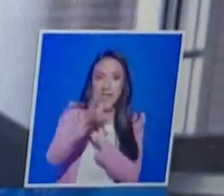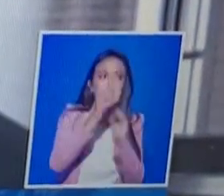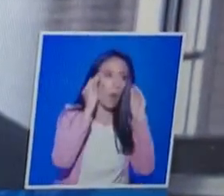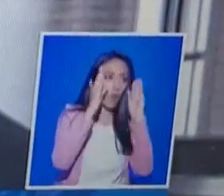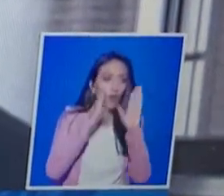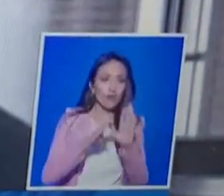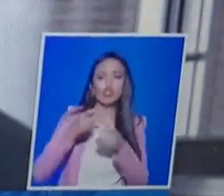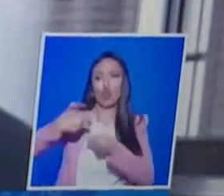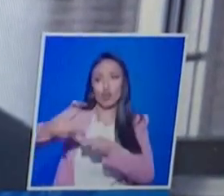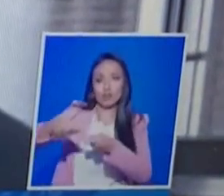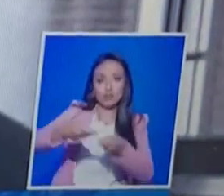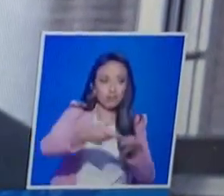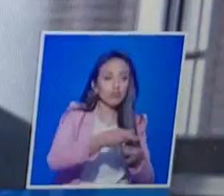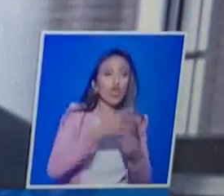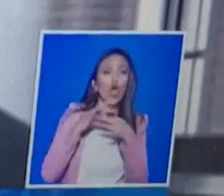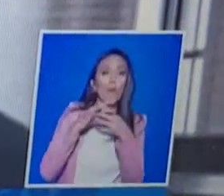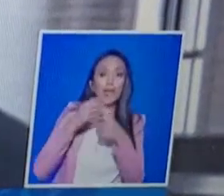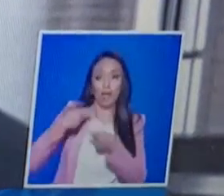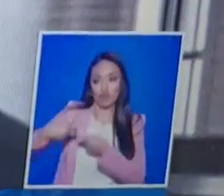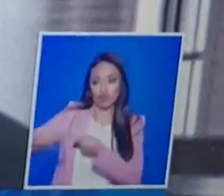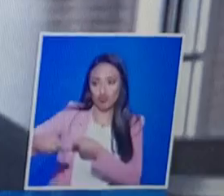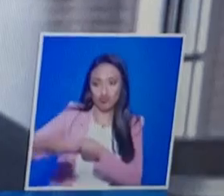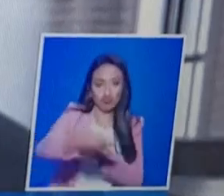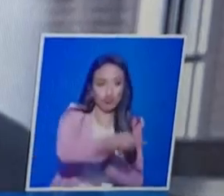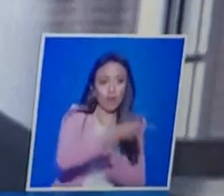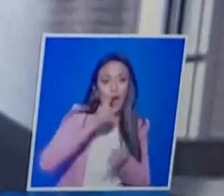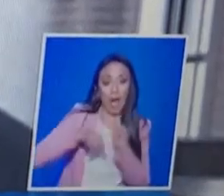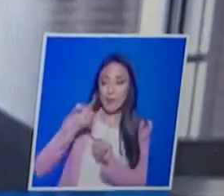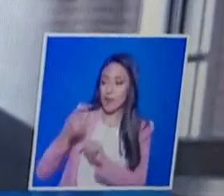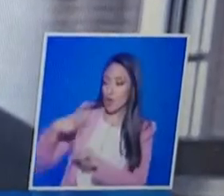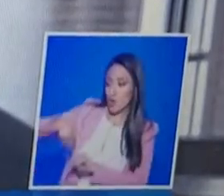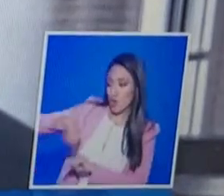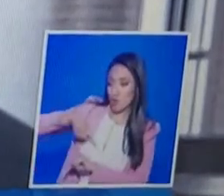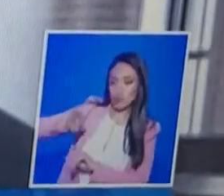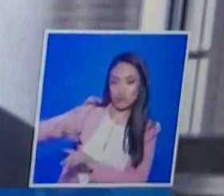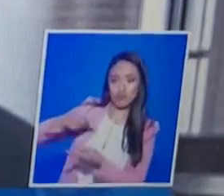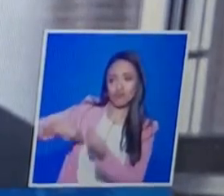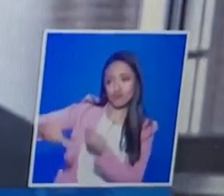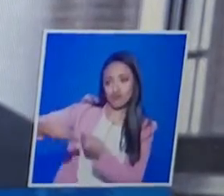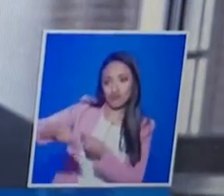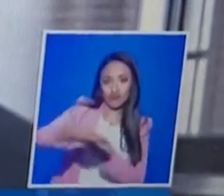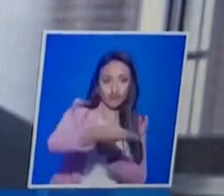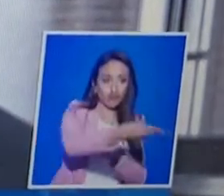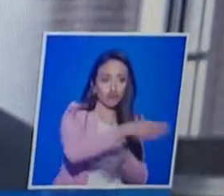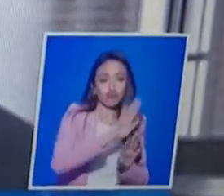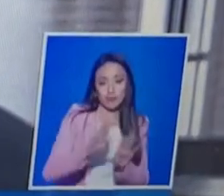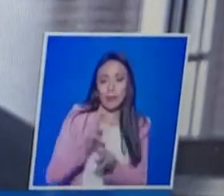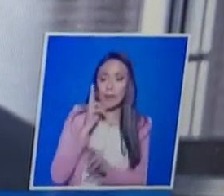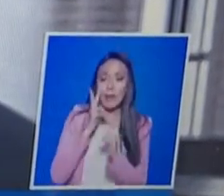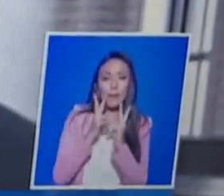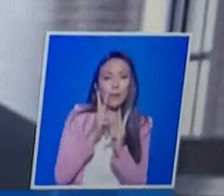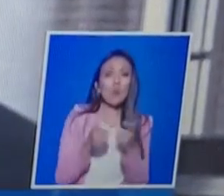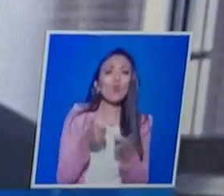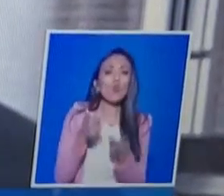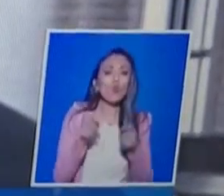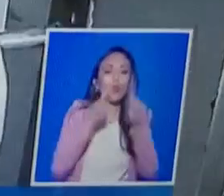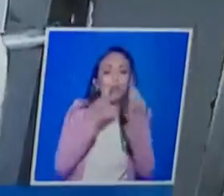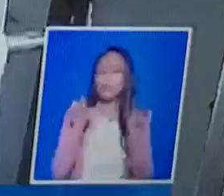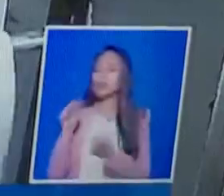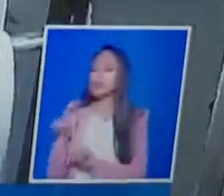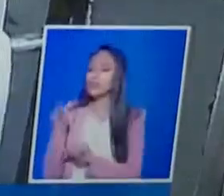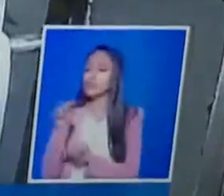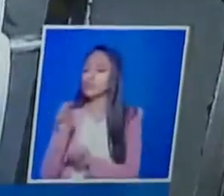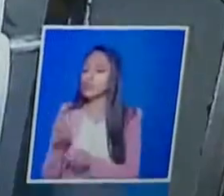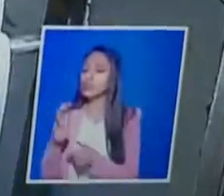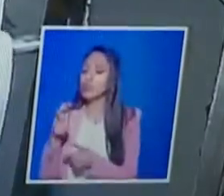profesores, compañeros mismo o amigos que tengamos dentro del círculo y empezar a identificar en qué empresas estás. Algo